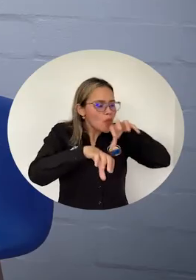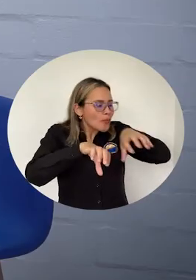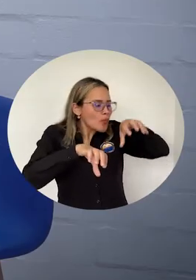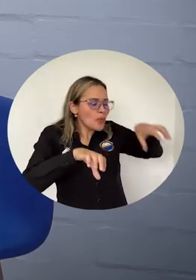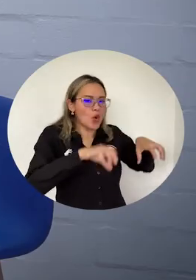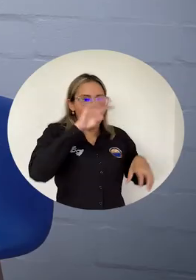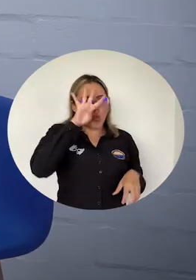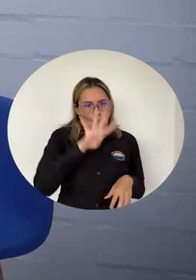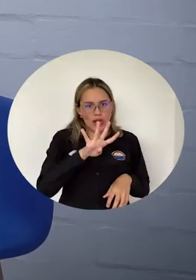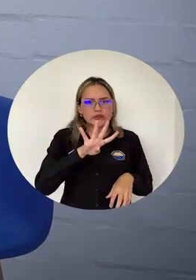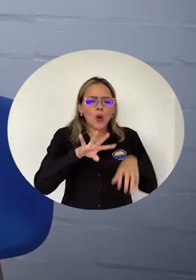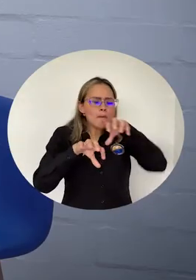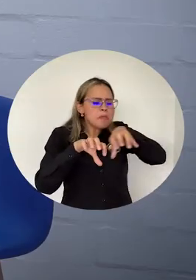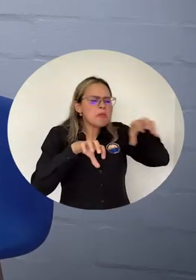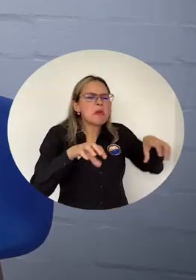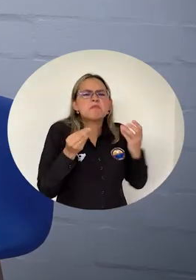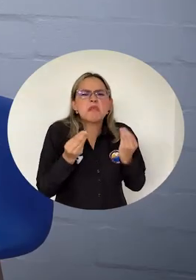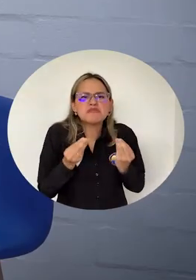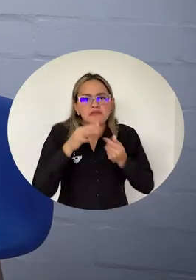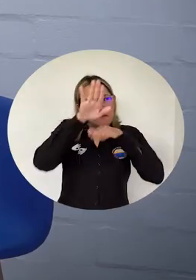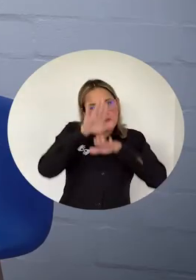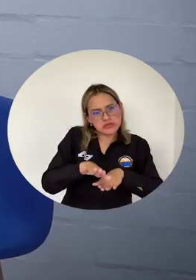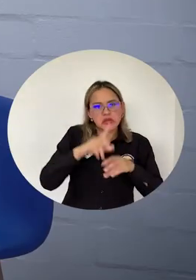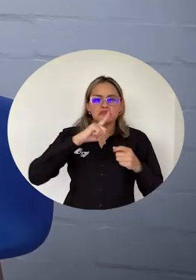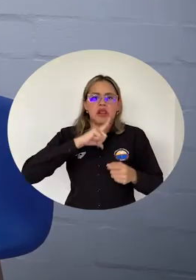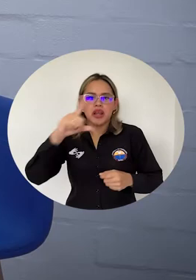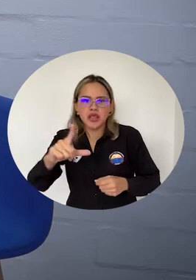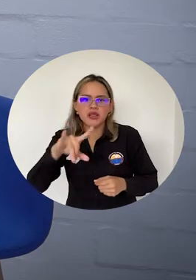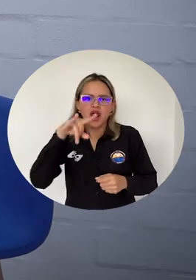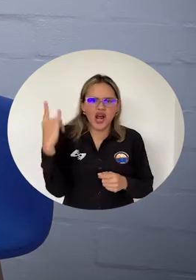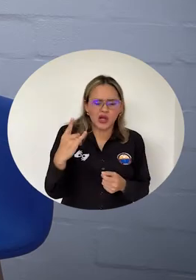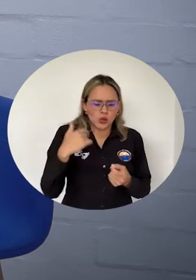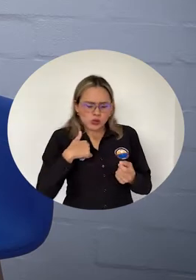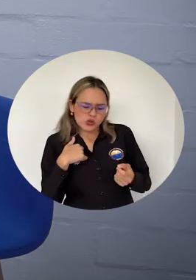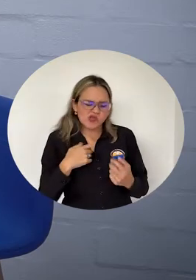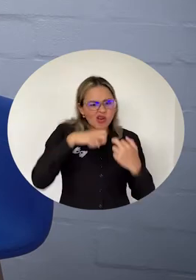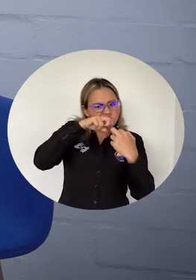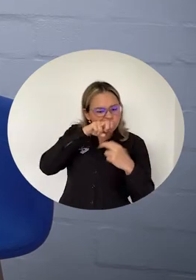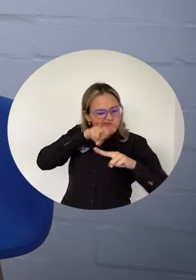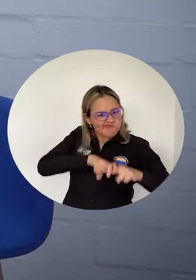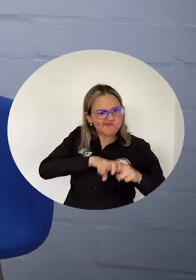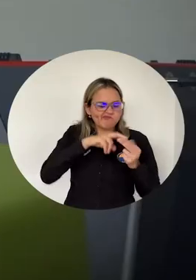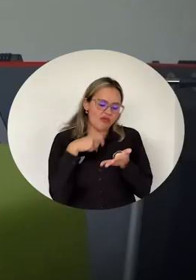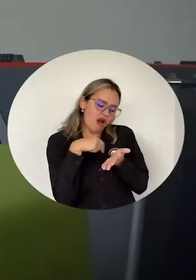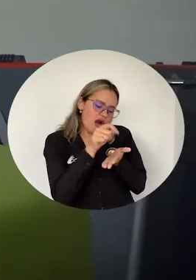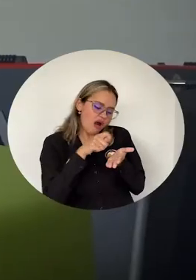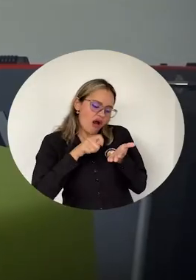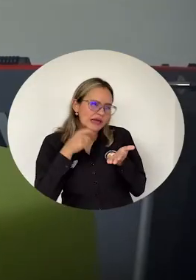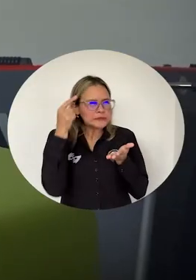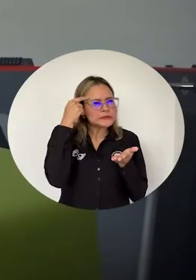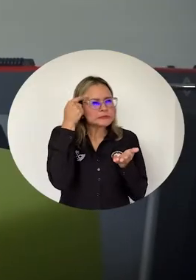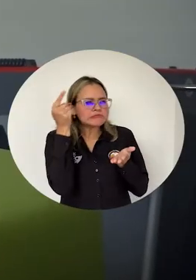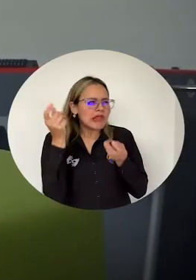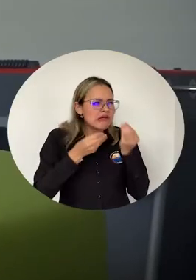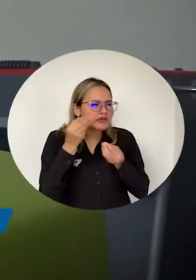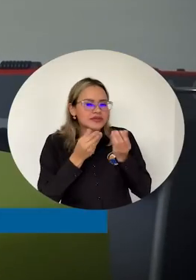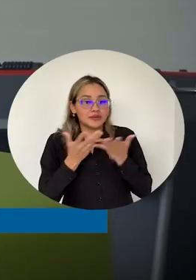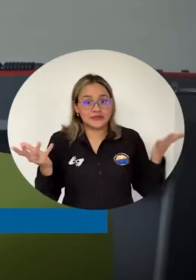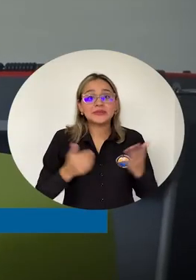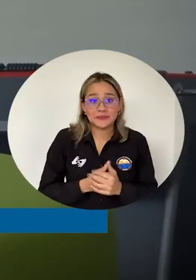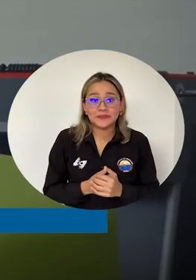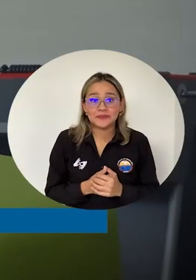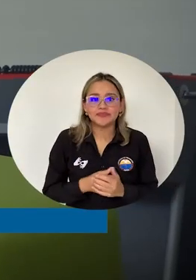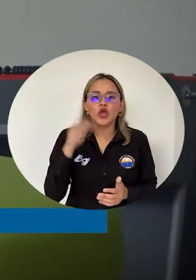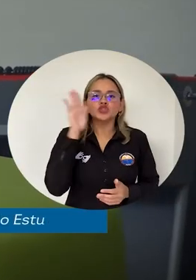representantes, líderes de las asociaciones estudiantiles podrán venir a realizar sus procesos de planificación Esta sala va a estar a cargo de una